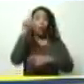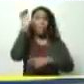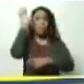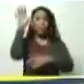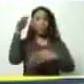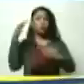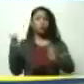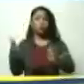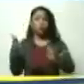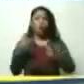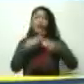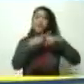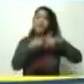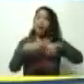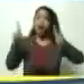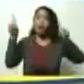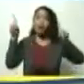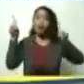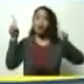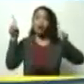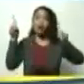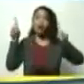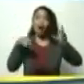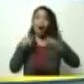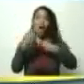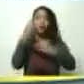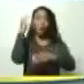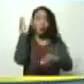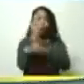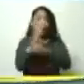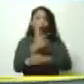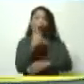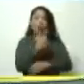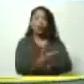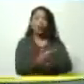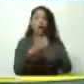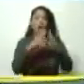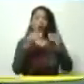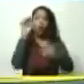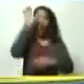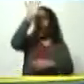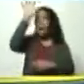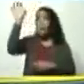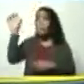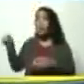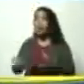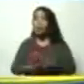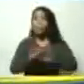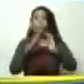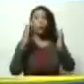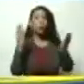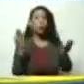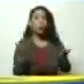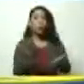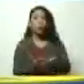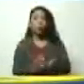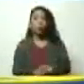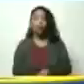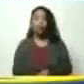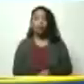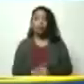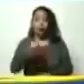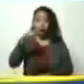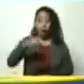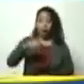diferente saca unas sanciones y le dice a todos los países del mundo este